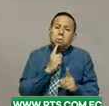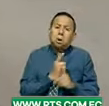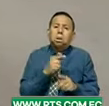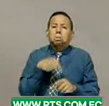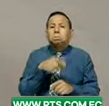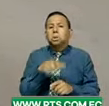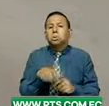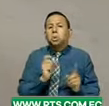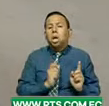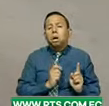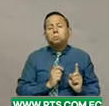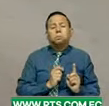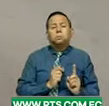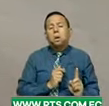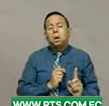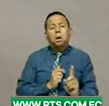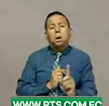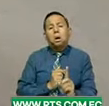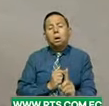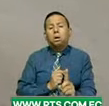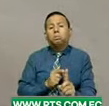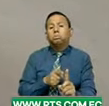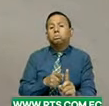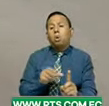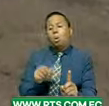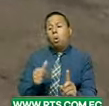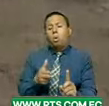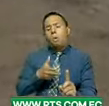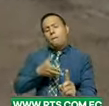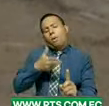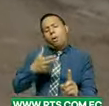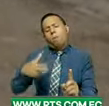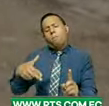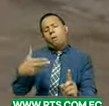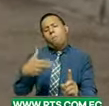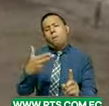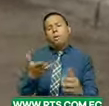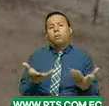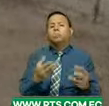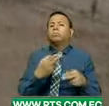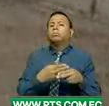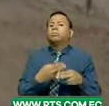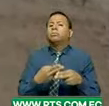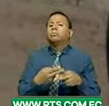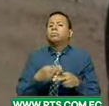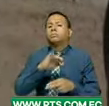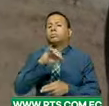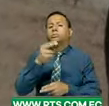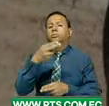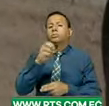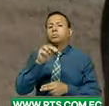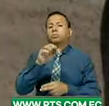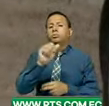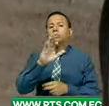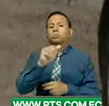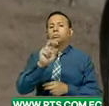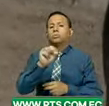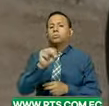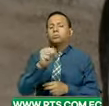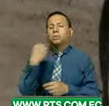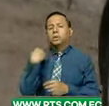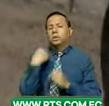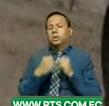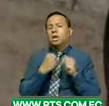aquí y fue interceptado. El fallecido fue identificado como Jonathan C., de unos 35